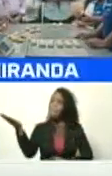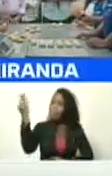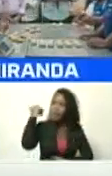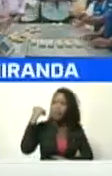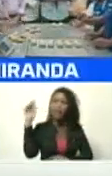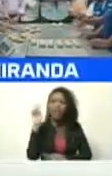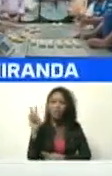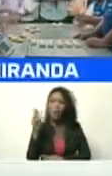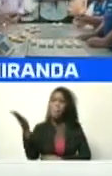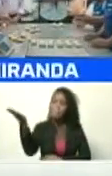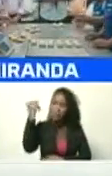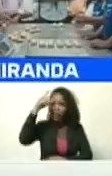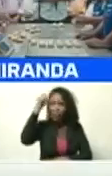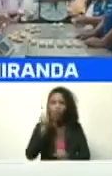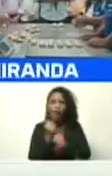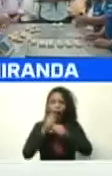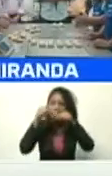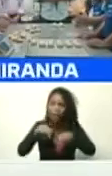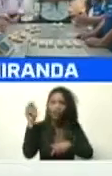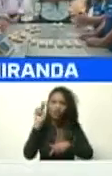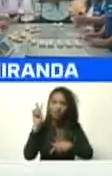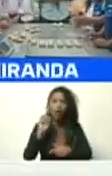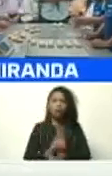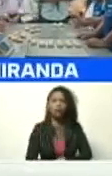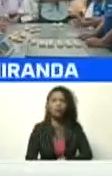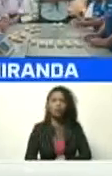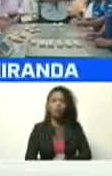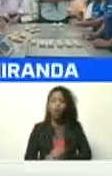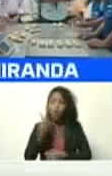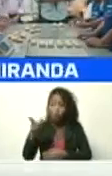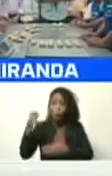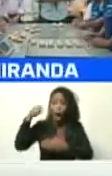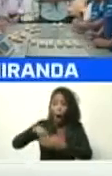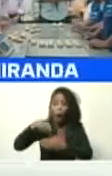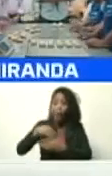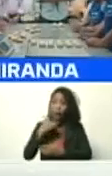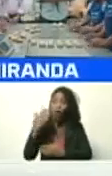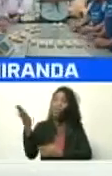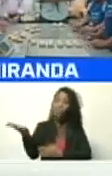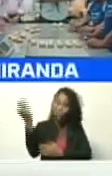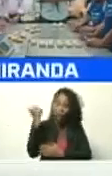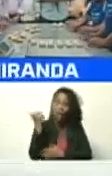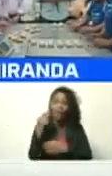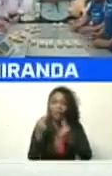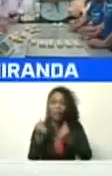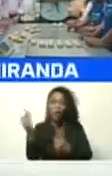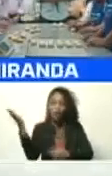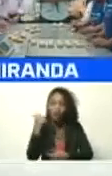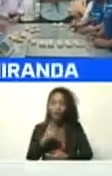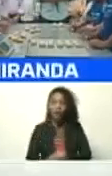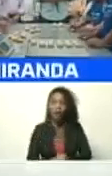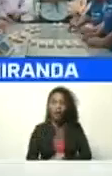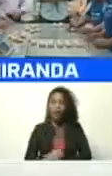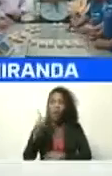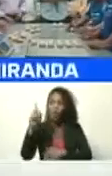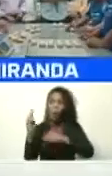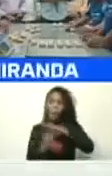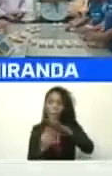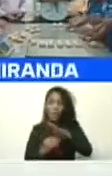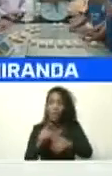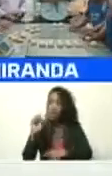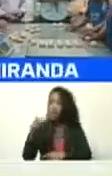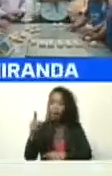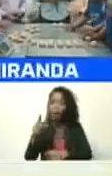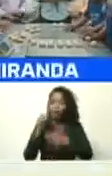muchacho, vente a trabajar en Venezuela. Si ahorraste algo, tráete esa platica y te sirve de base. Si no,